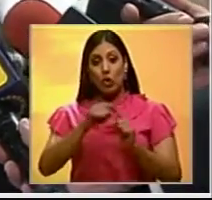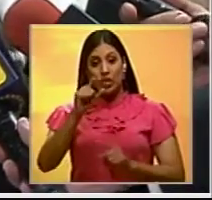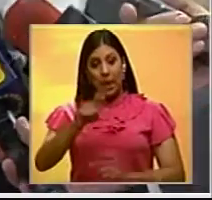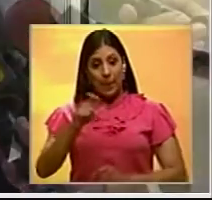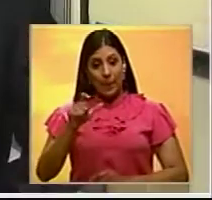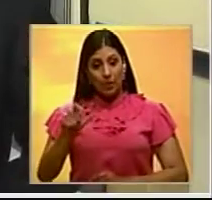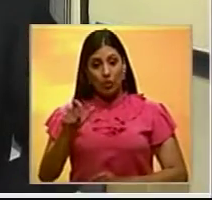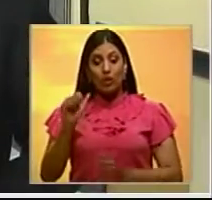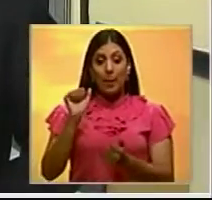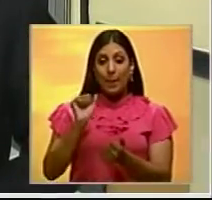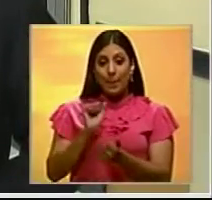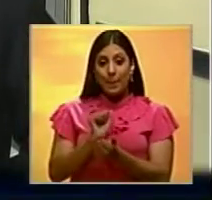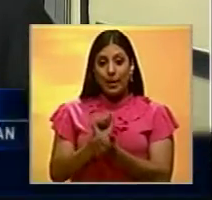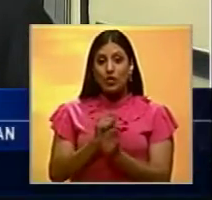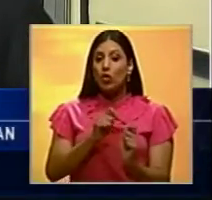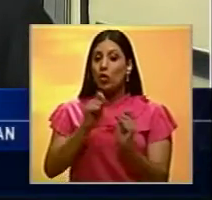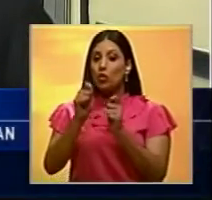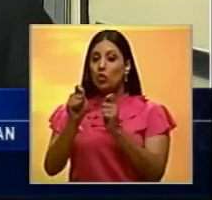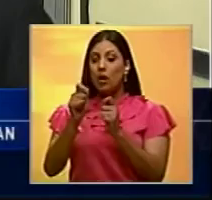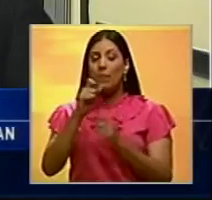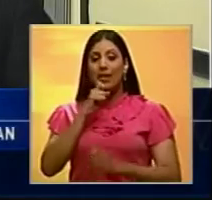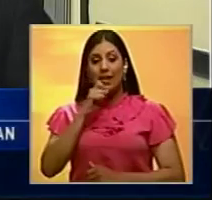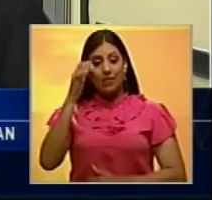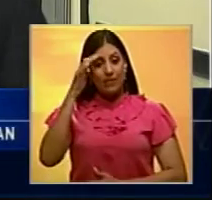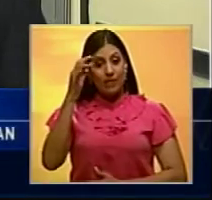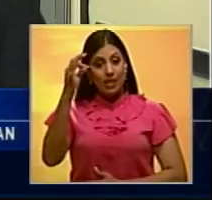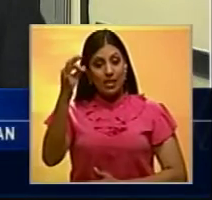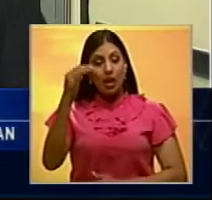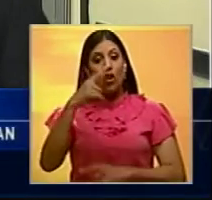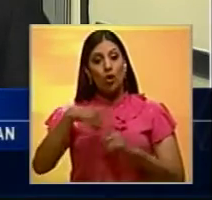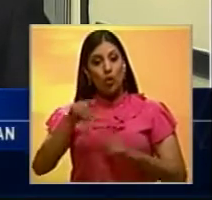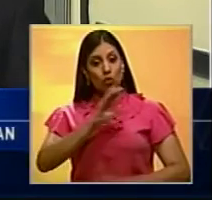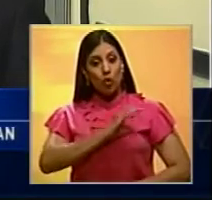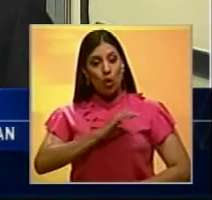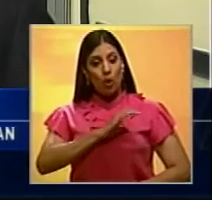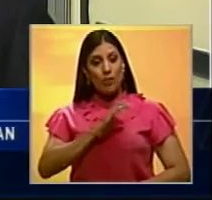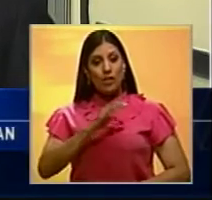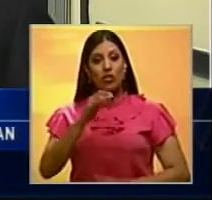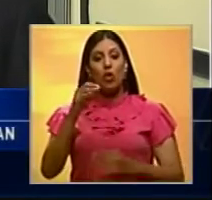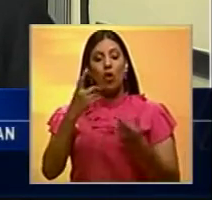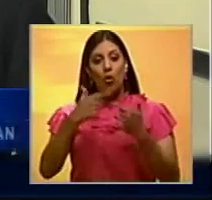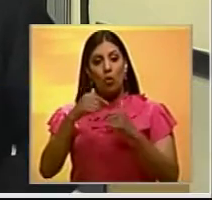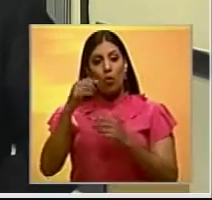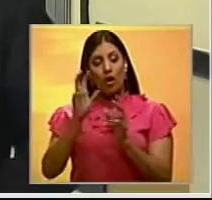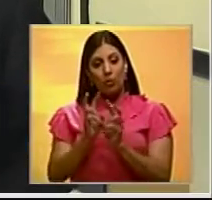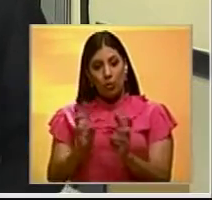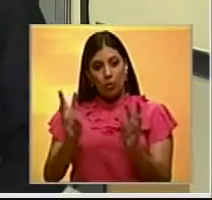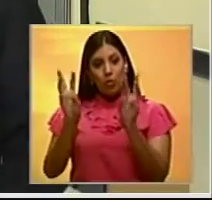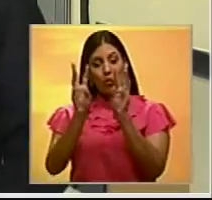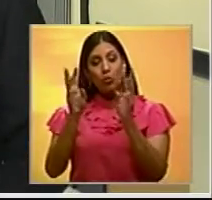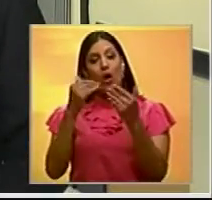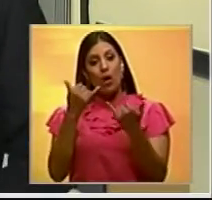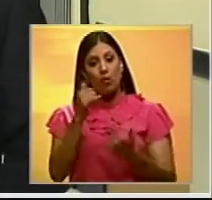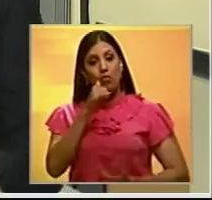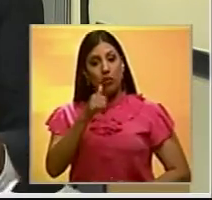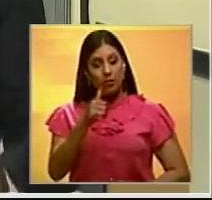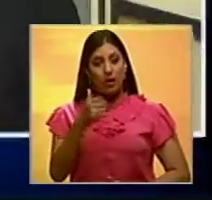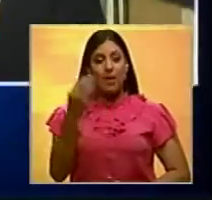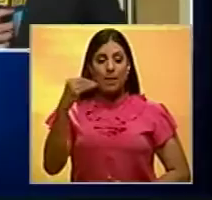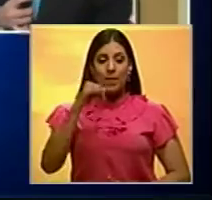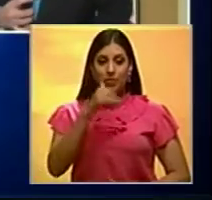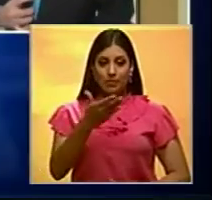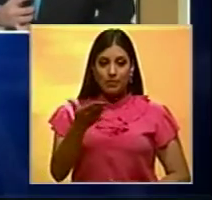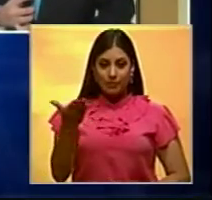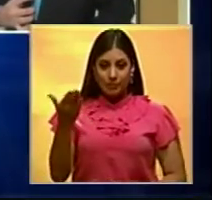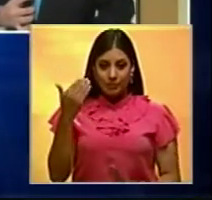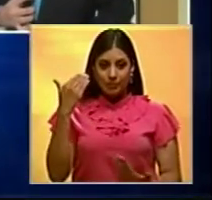personas detenidas será remitido a la Fiscalía y a la Comisión de Tortura de las Naciones Unidas. Esto es la información. Sigan por ahora